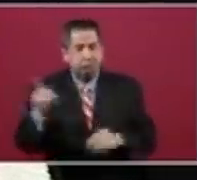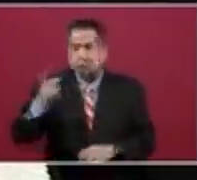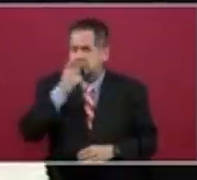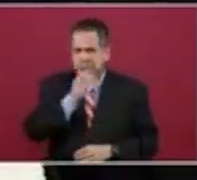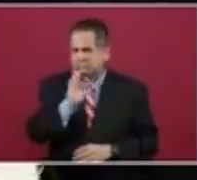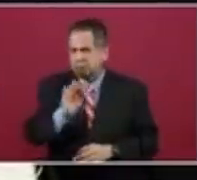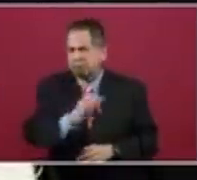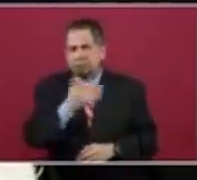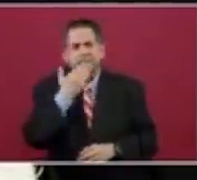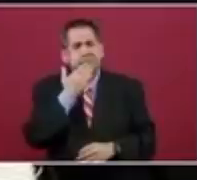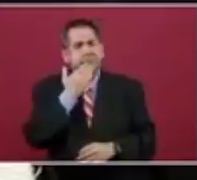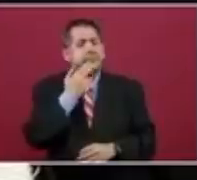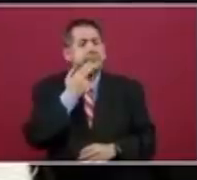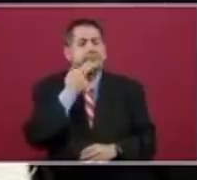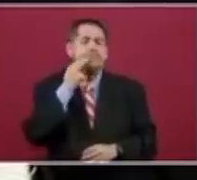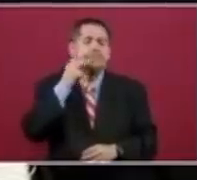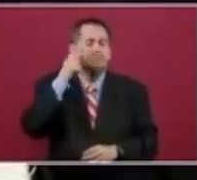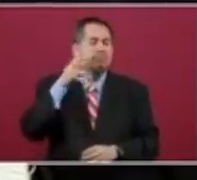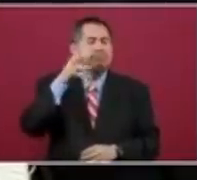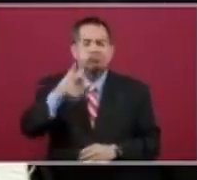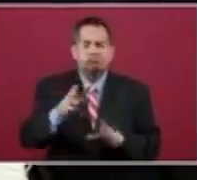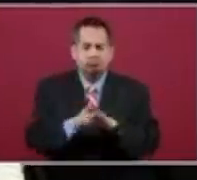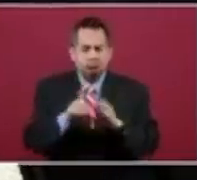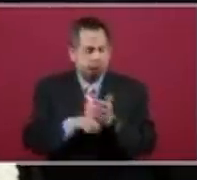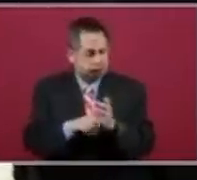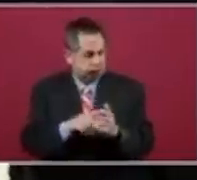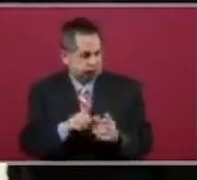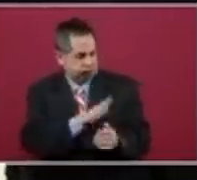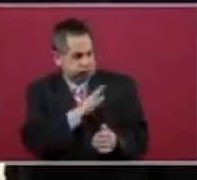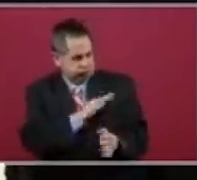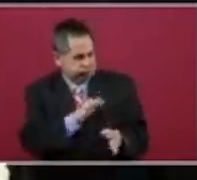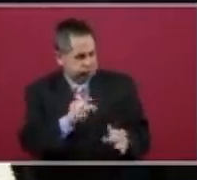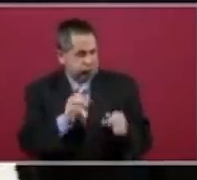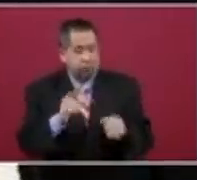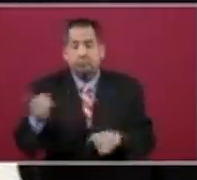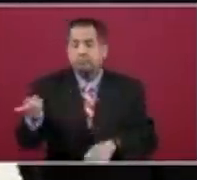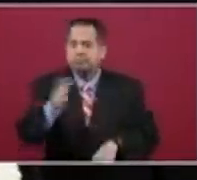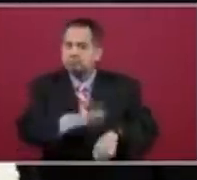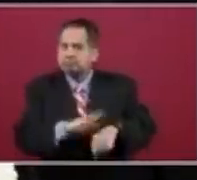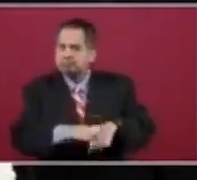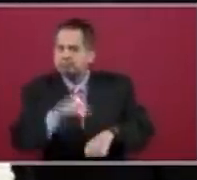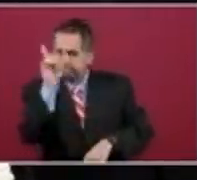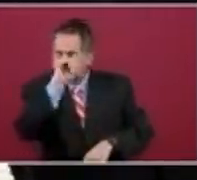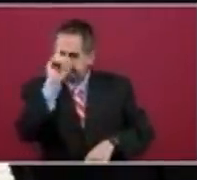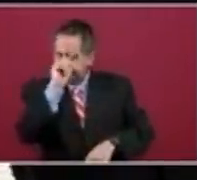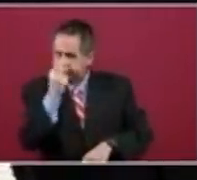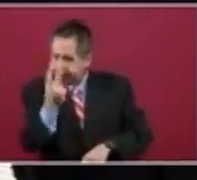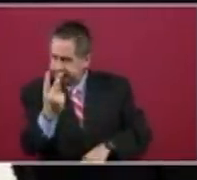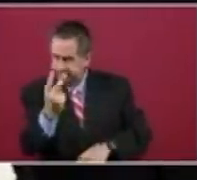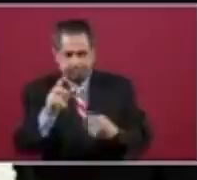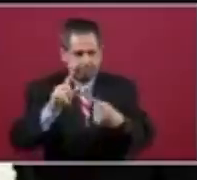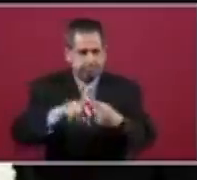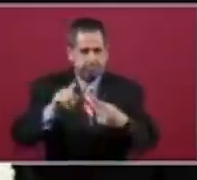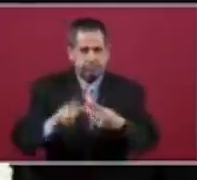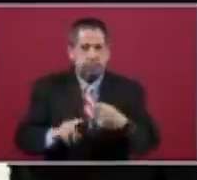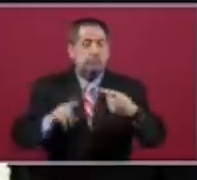dar certeza en cuanto a la cantidad y calidad. Hacen 2 recomendaciones. La primera es poner un monitoreo en línea